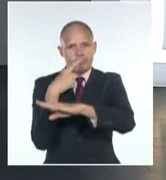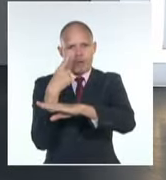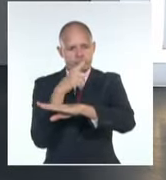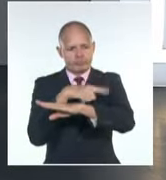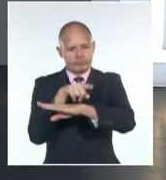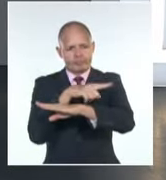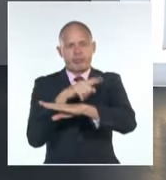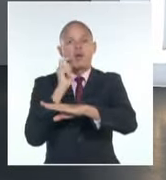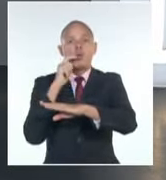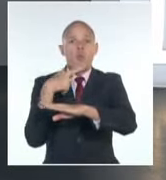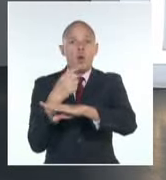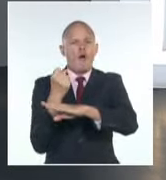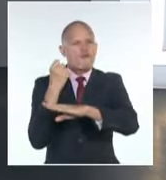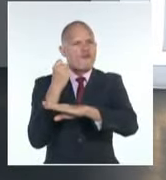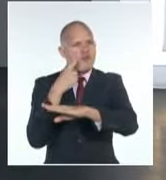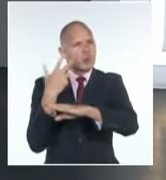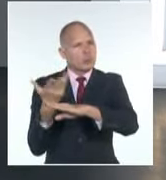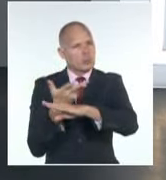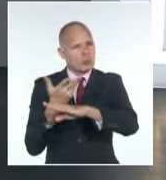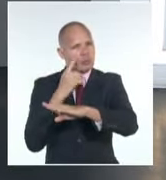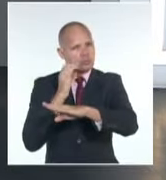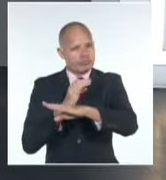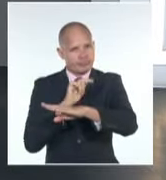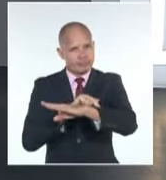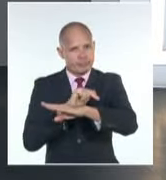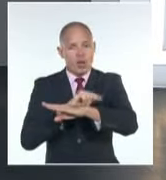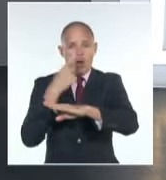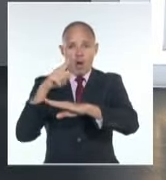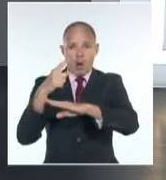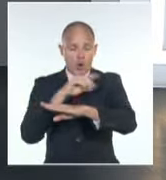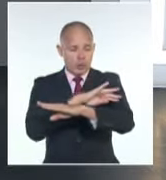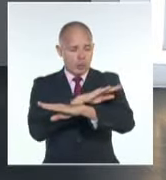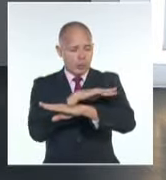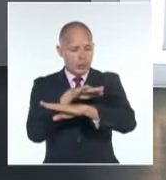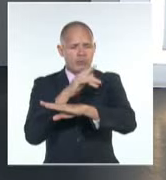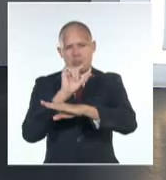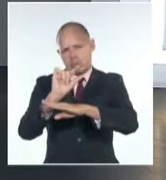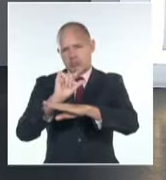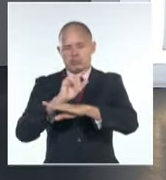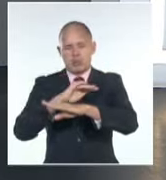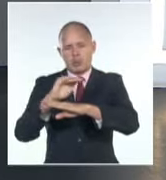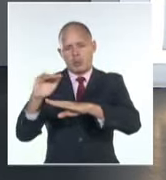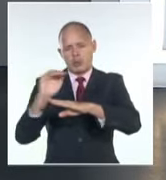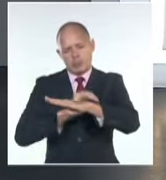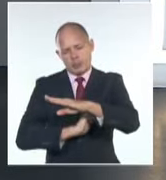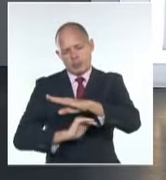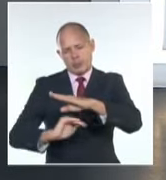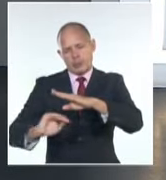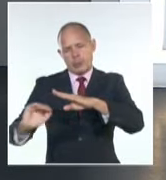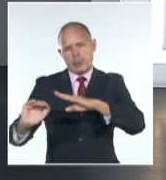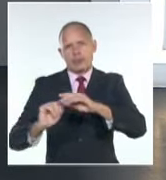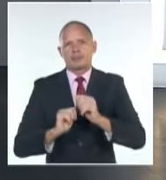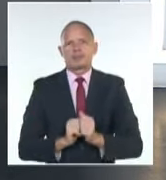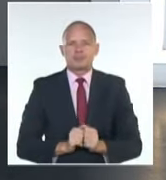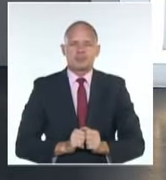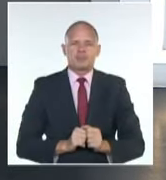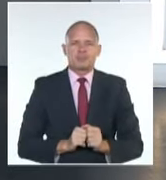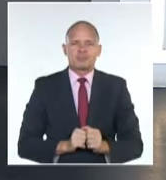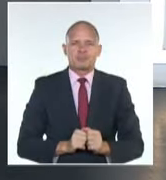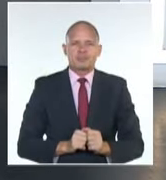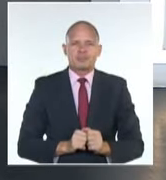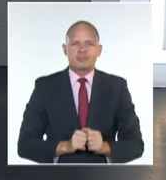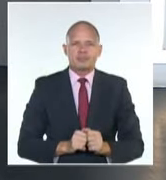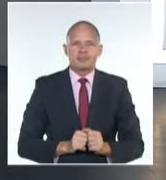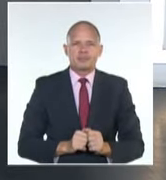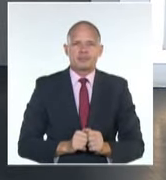velocidades Entre 10 y 25 km porh habrá poco leaj en ambos litorales orientales y mar tranquila en el resto